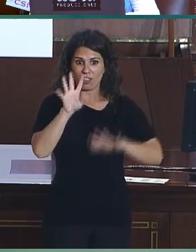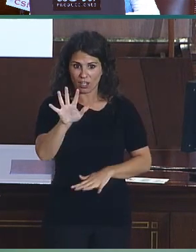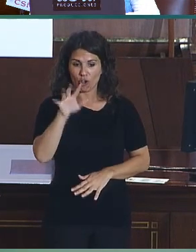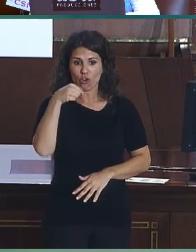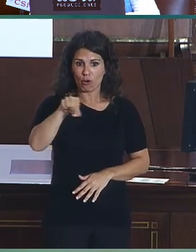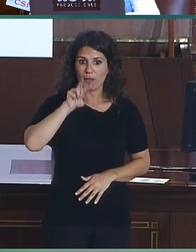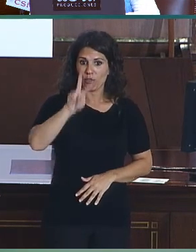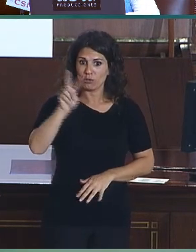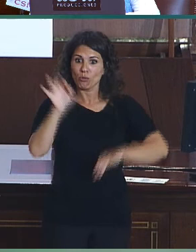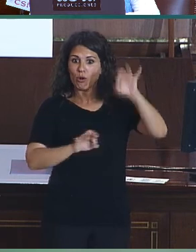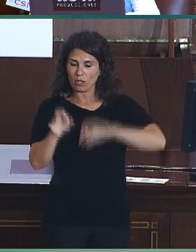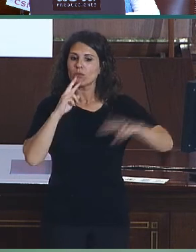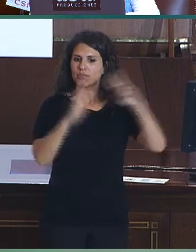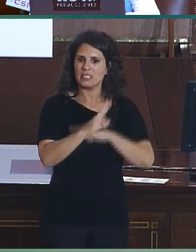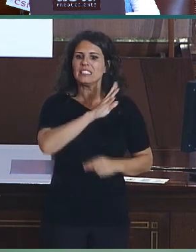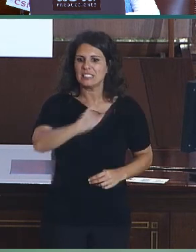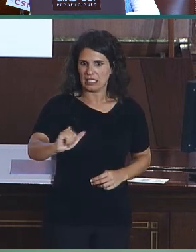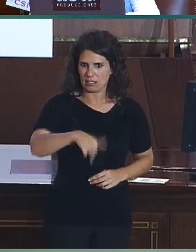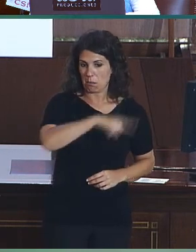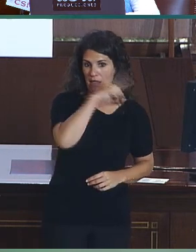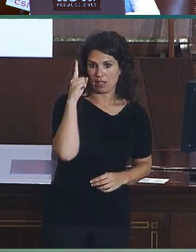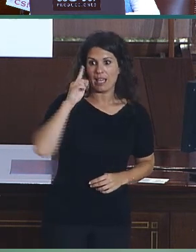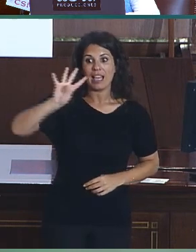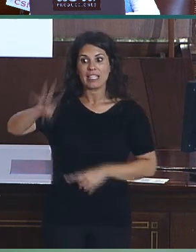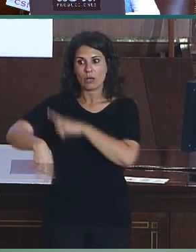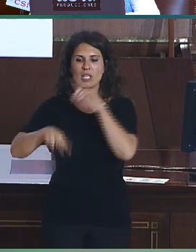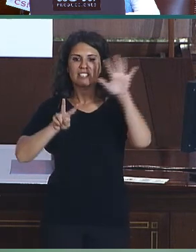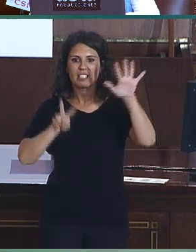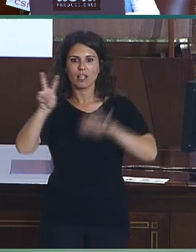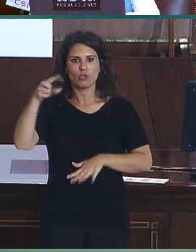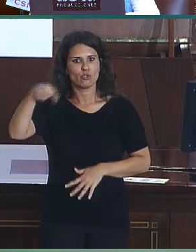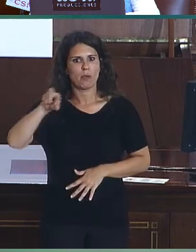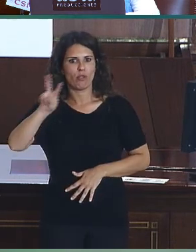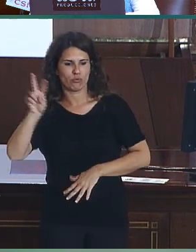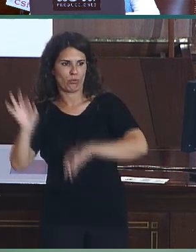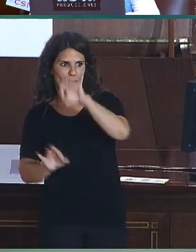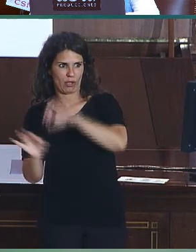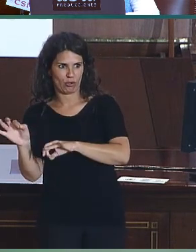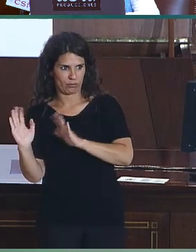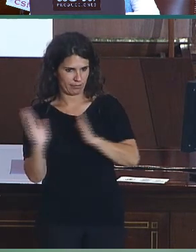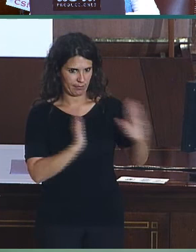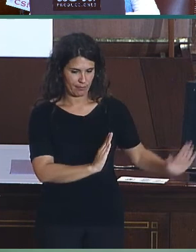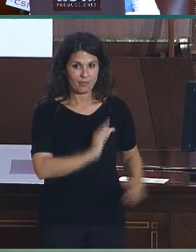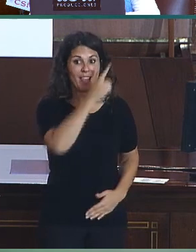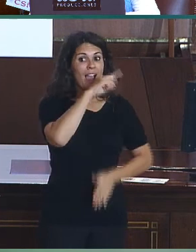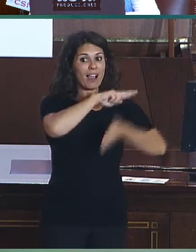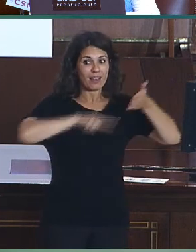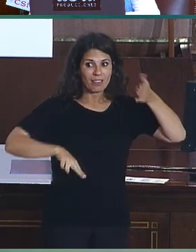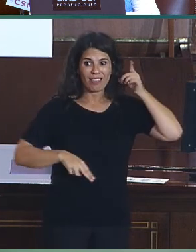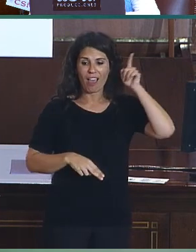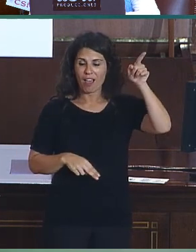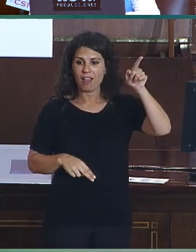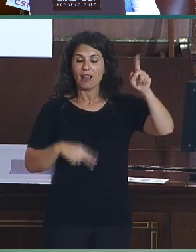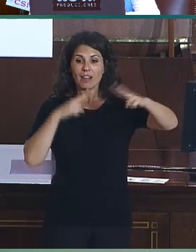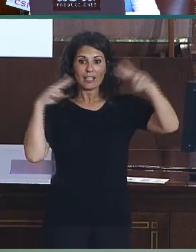85,2% de personas responden que sí y en Cataluña un 72,2%. En cambio, en Galicia,